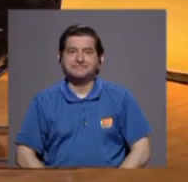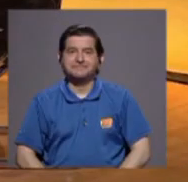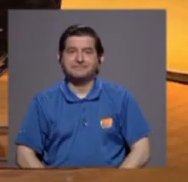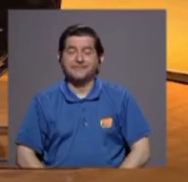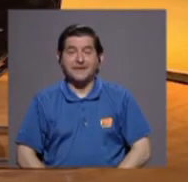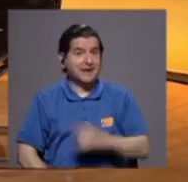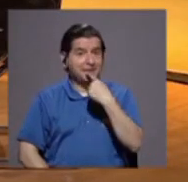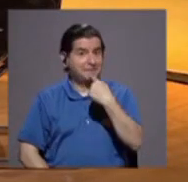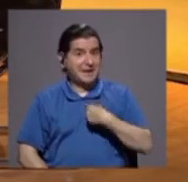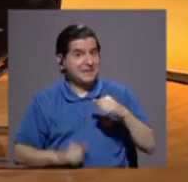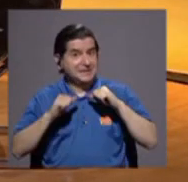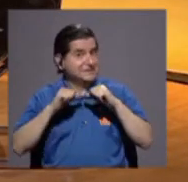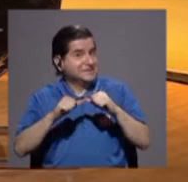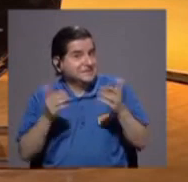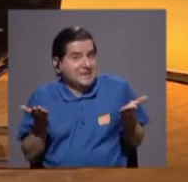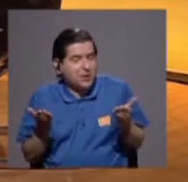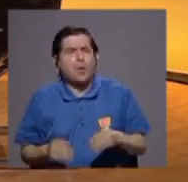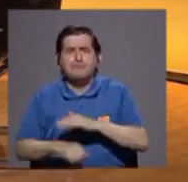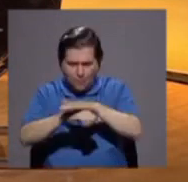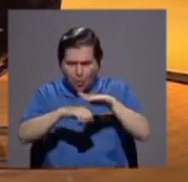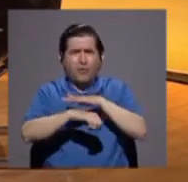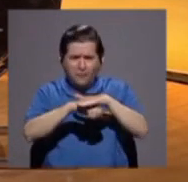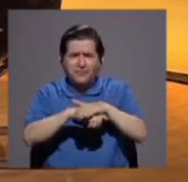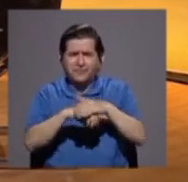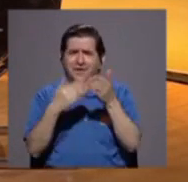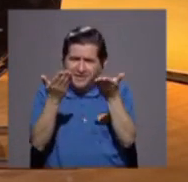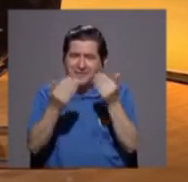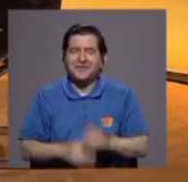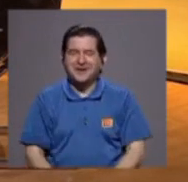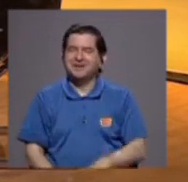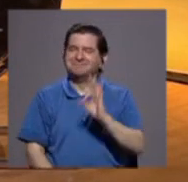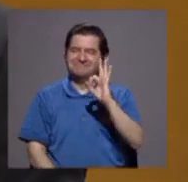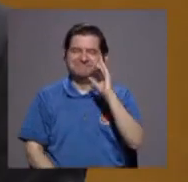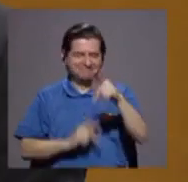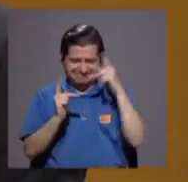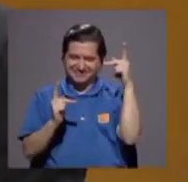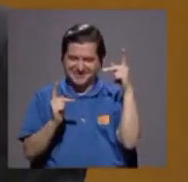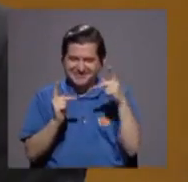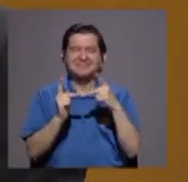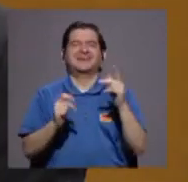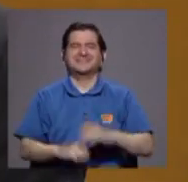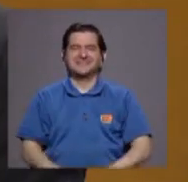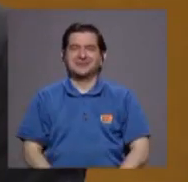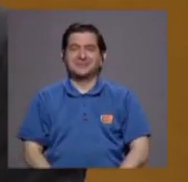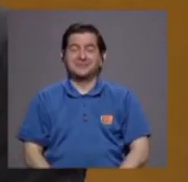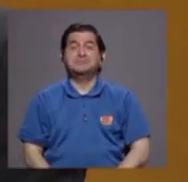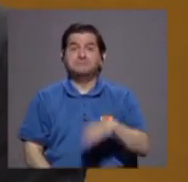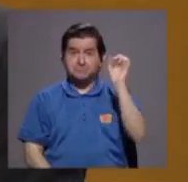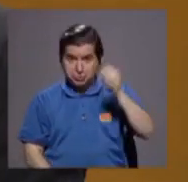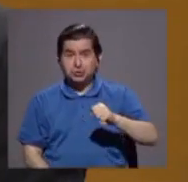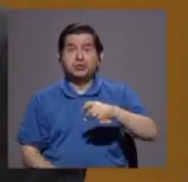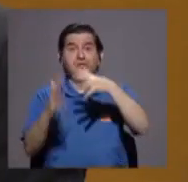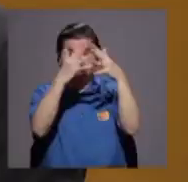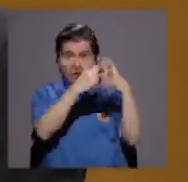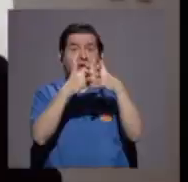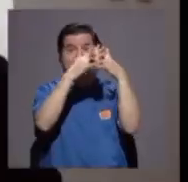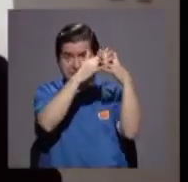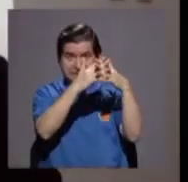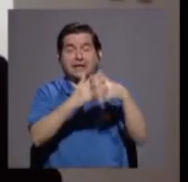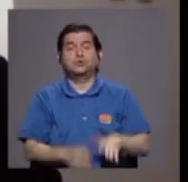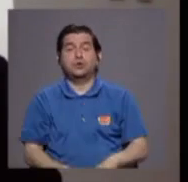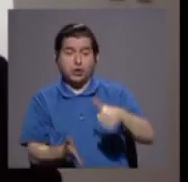Usted me dice si sigo. Por favor, si sigo por favor. Bueno, perfecto. Sí. Sí, efectivamente, en Estados Unidos se realizan